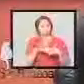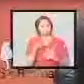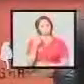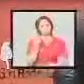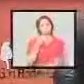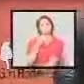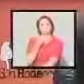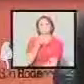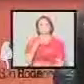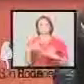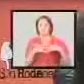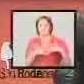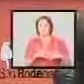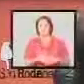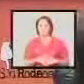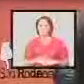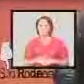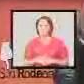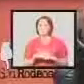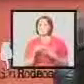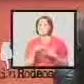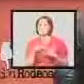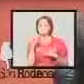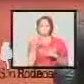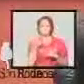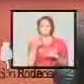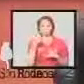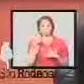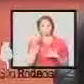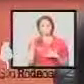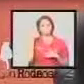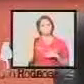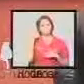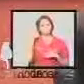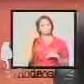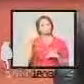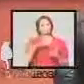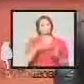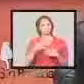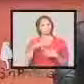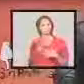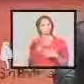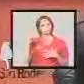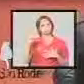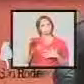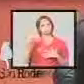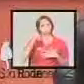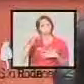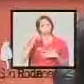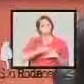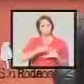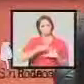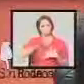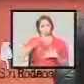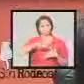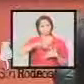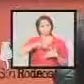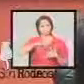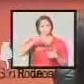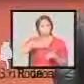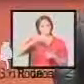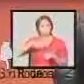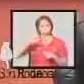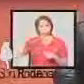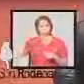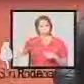y si es una empresa donde hayan tanto hombres como mujeres, que al menos el 51% de la participación sea